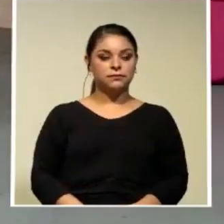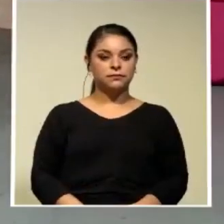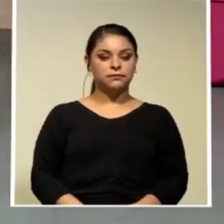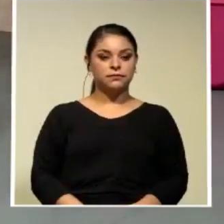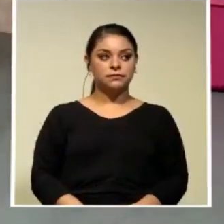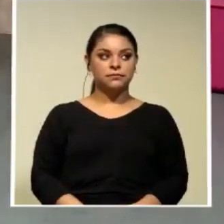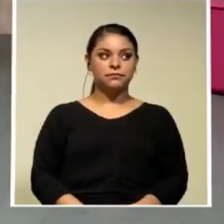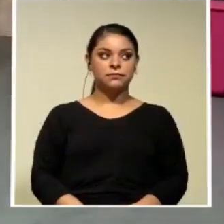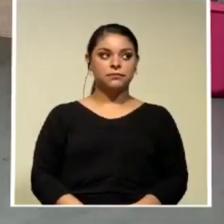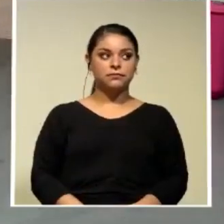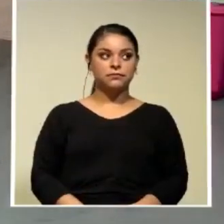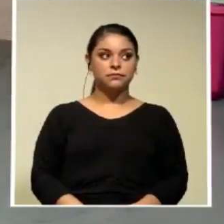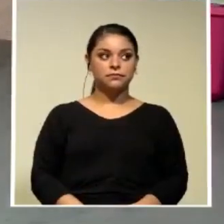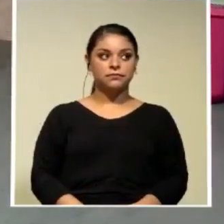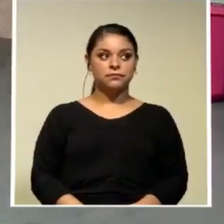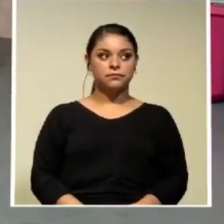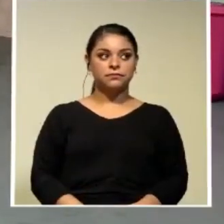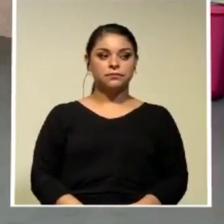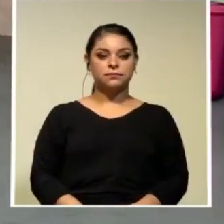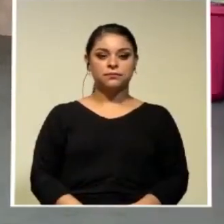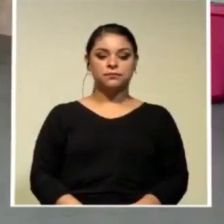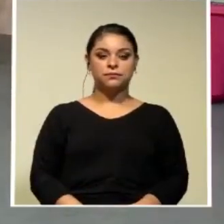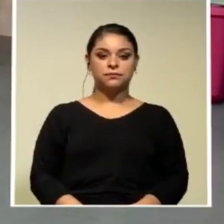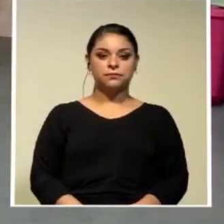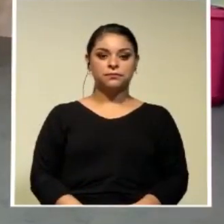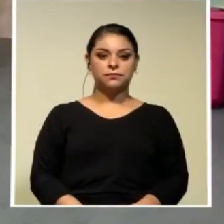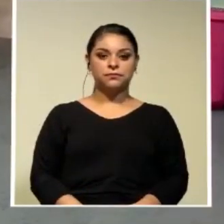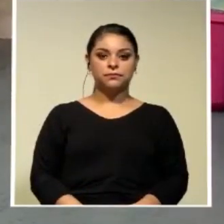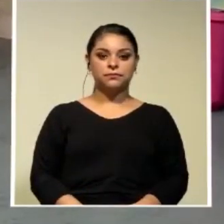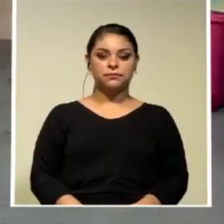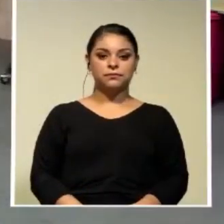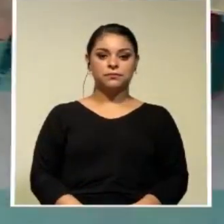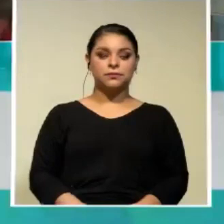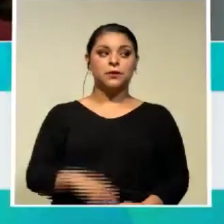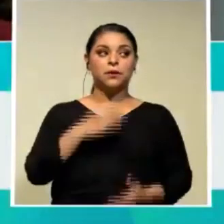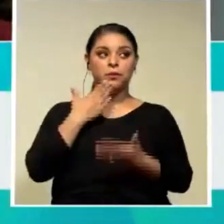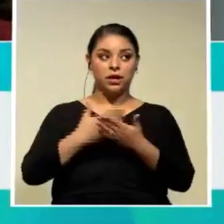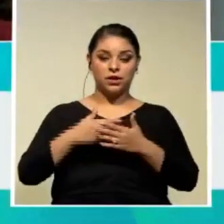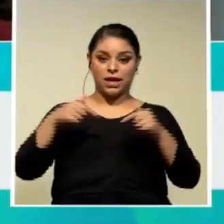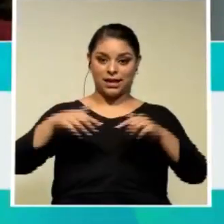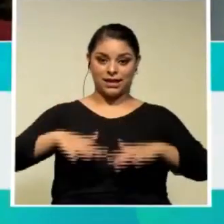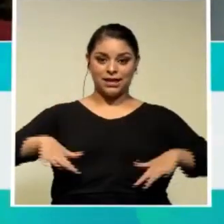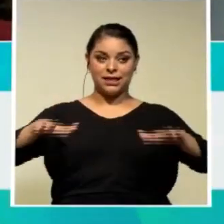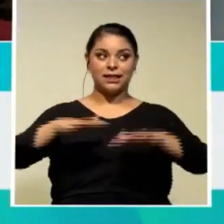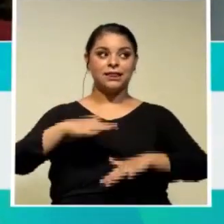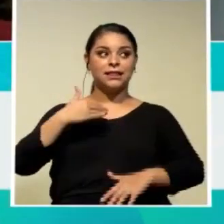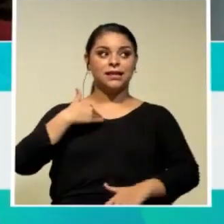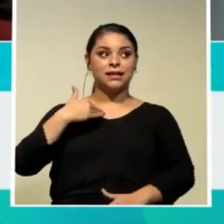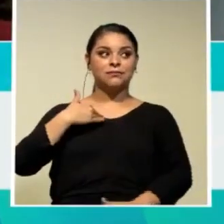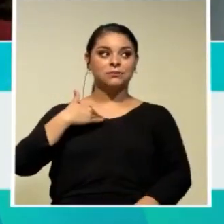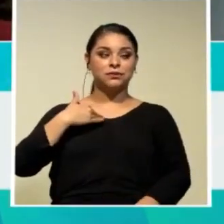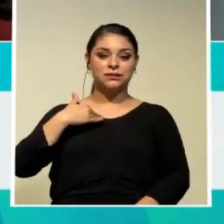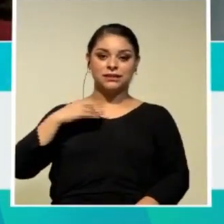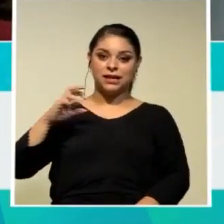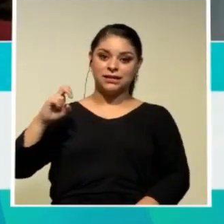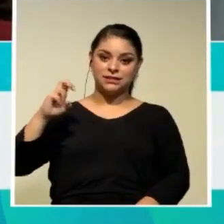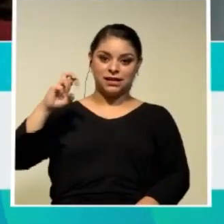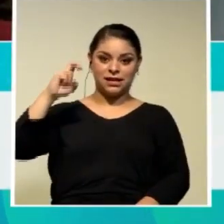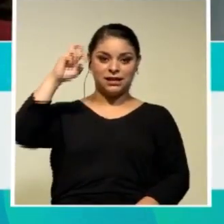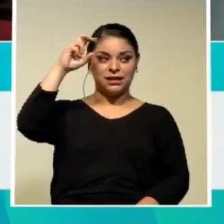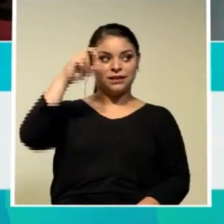le ha caído? Ya la arreglé. Ok, bueno, aquí tenemos nuestra escalerita, niña Gwen, y vamos